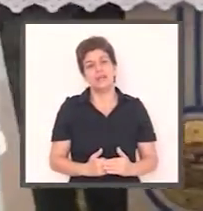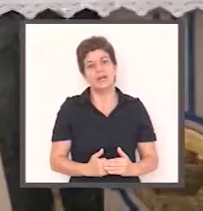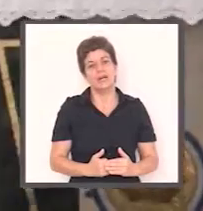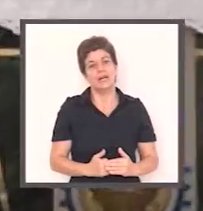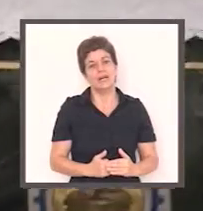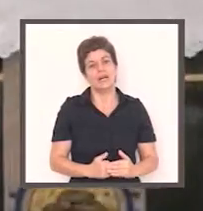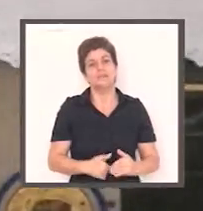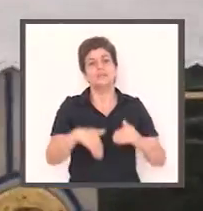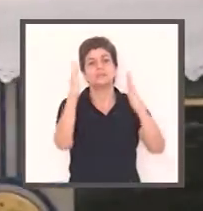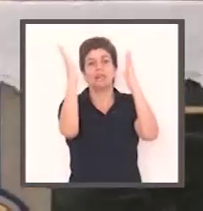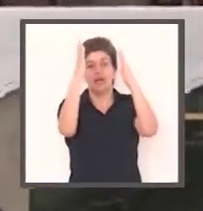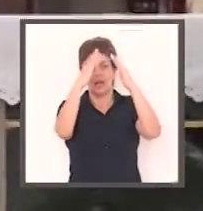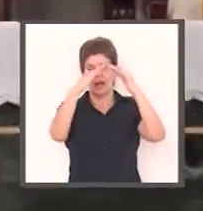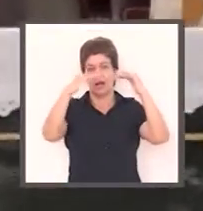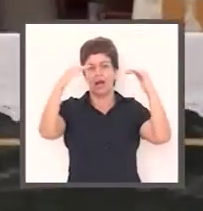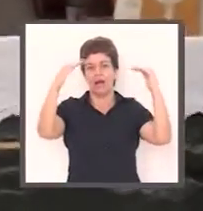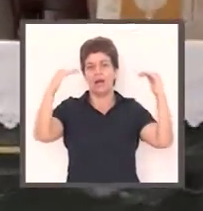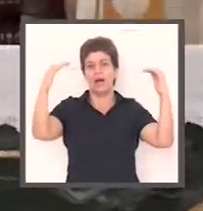Aleluya.